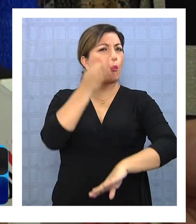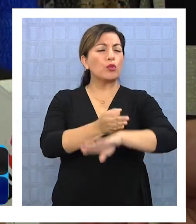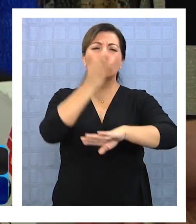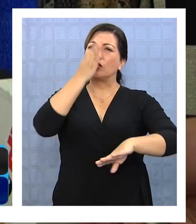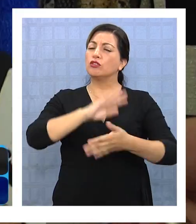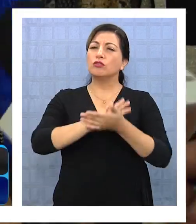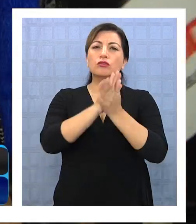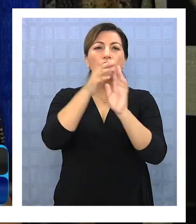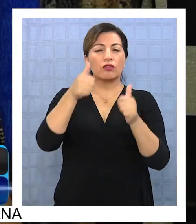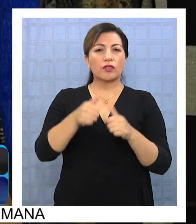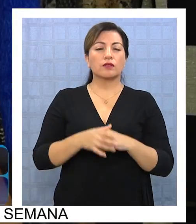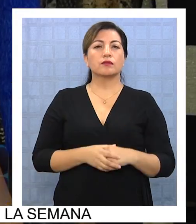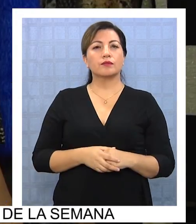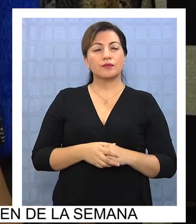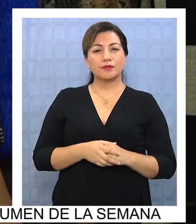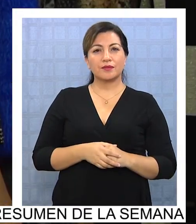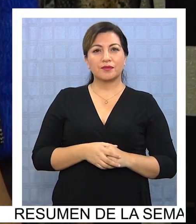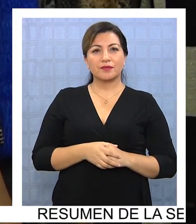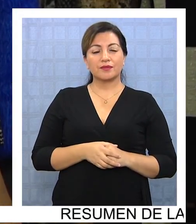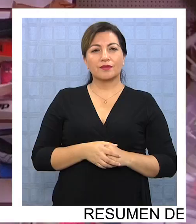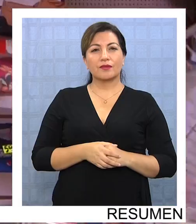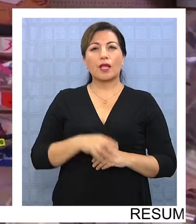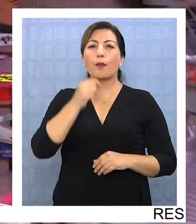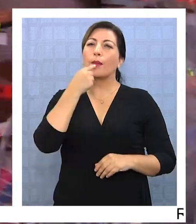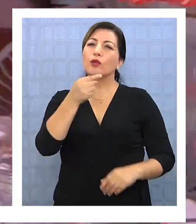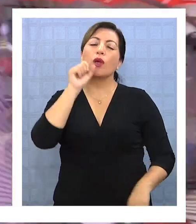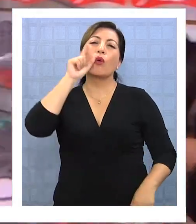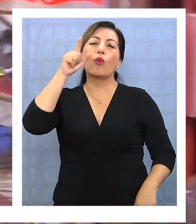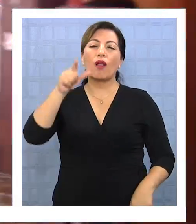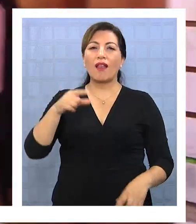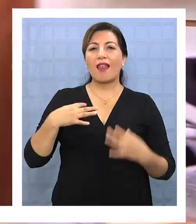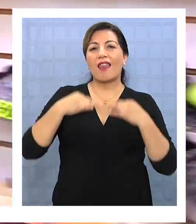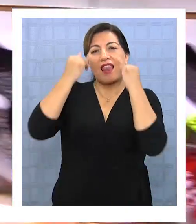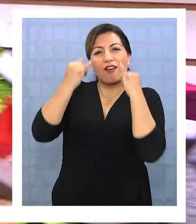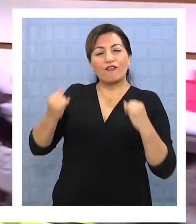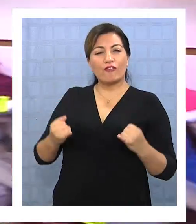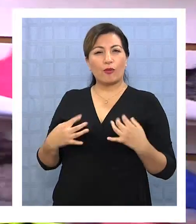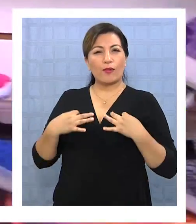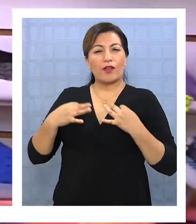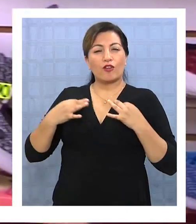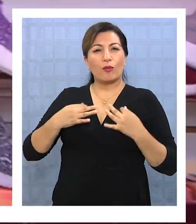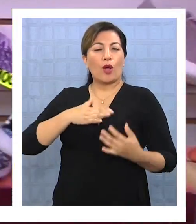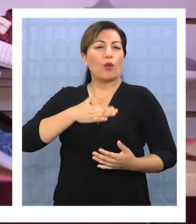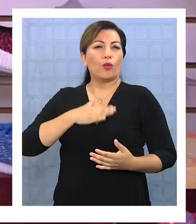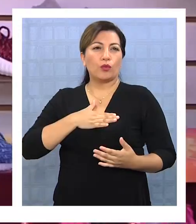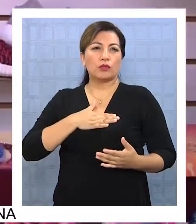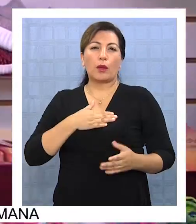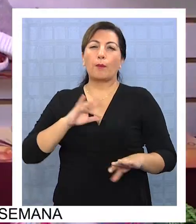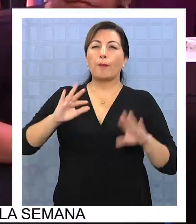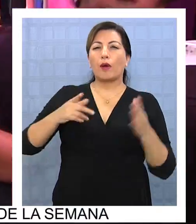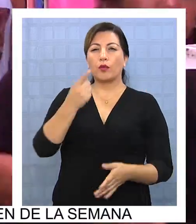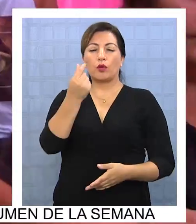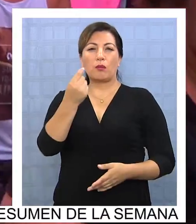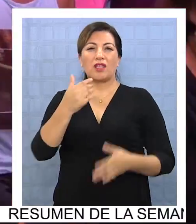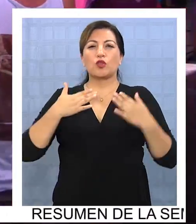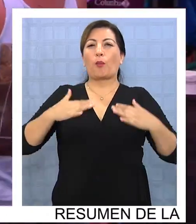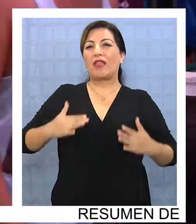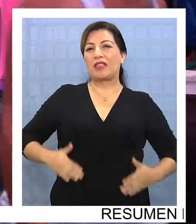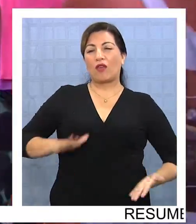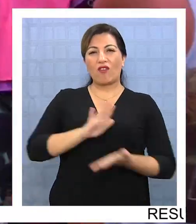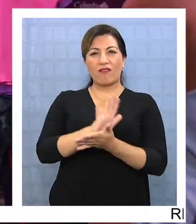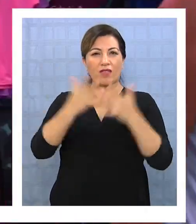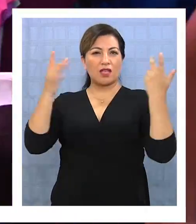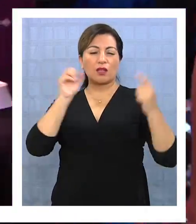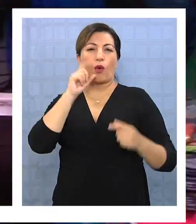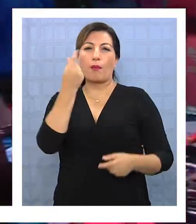que nada. Ok. ¿Cuál es el estilo que más se lleva en este minuto? deme aproximado un precio de un vestido de